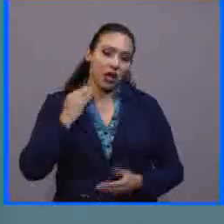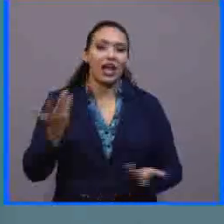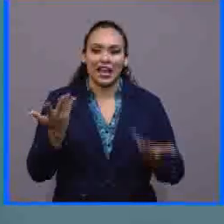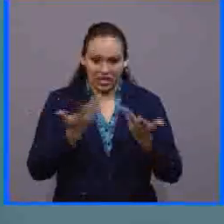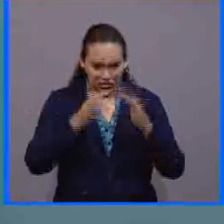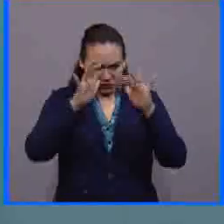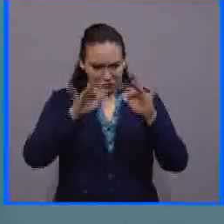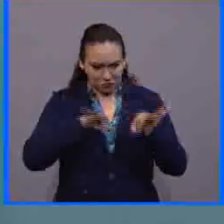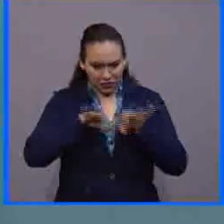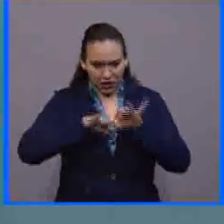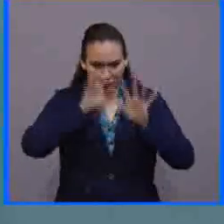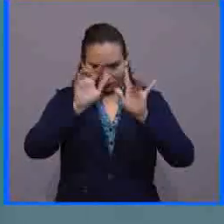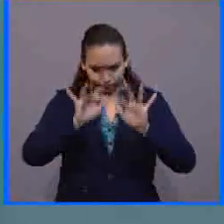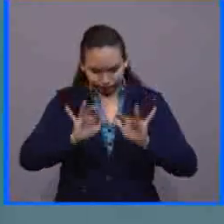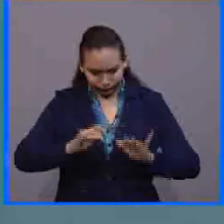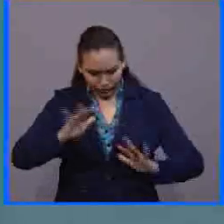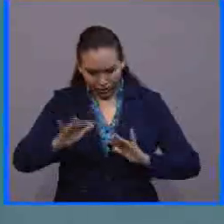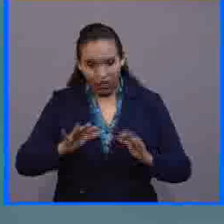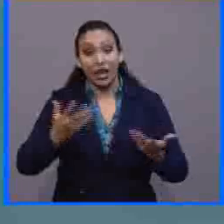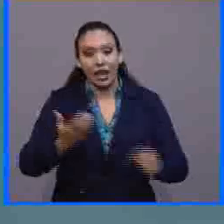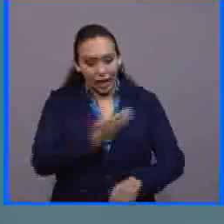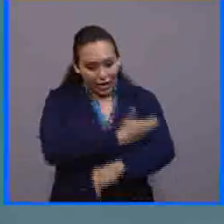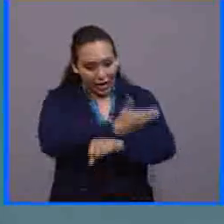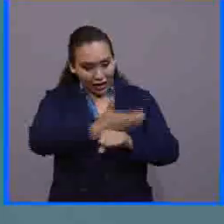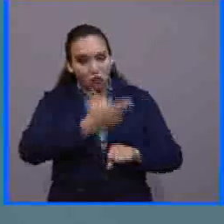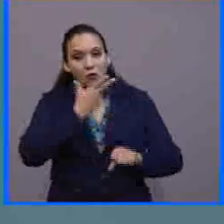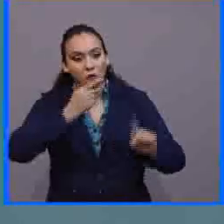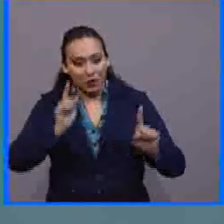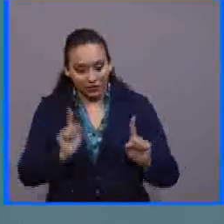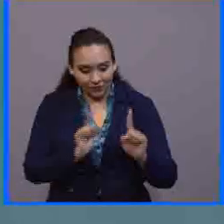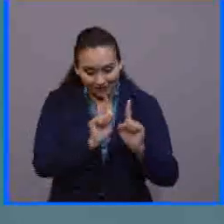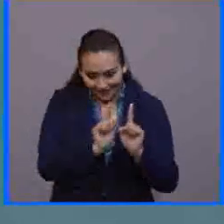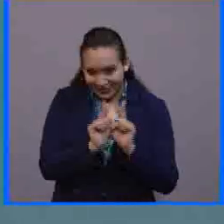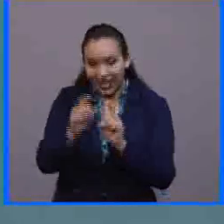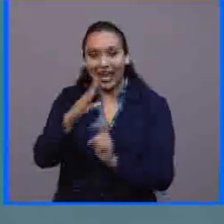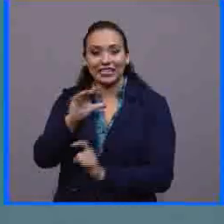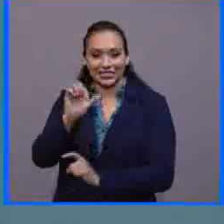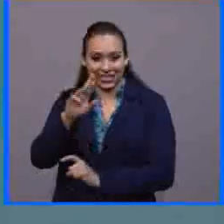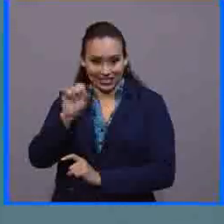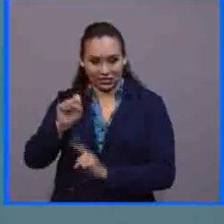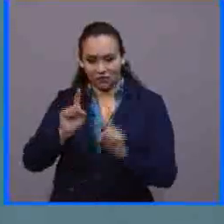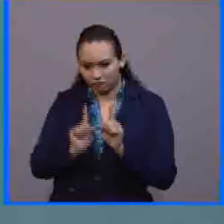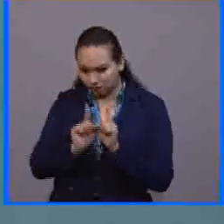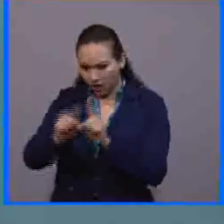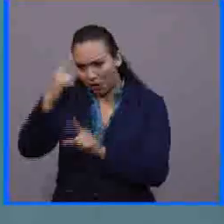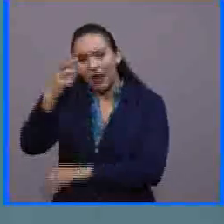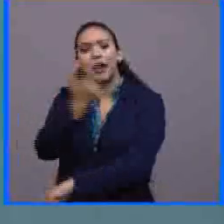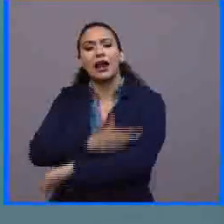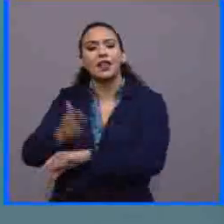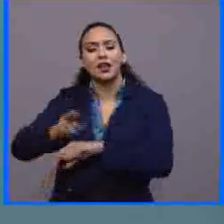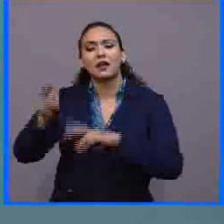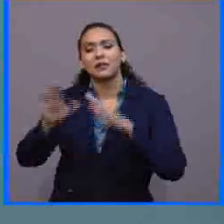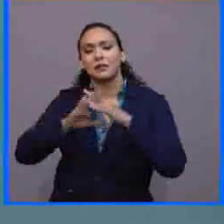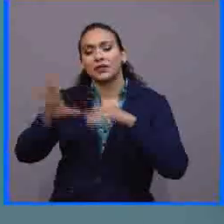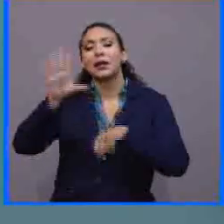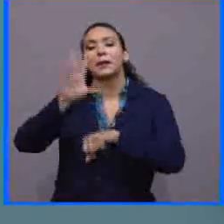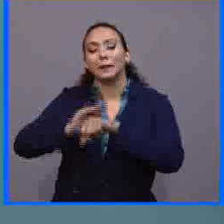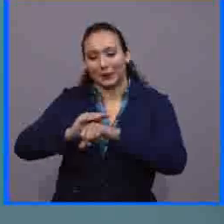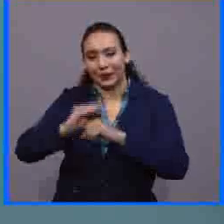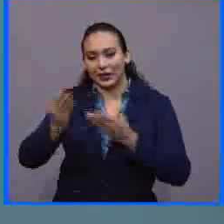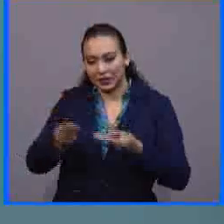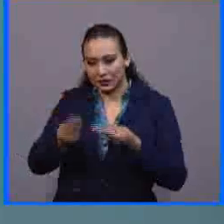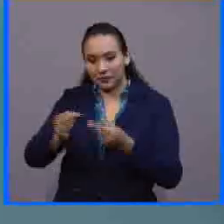los escritos correspondientes y acompañó a César para ingresar la solicitud de regularización migratoria por